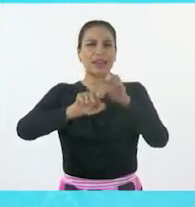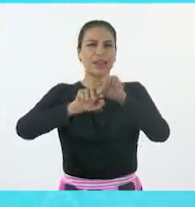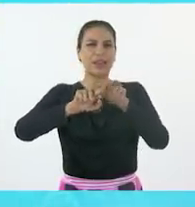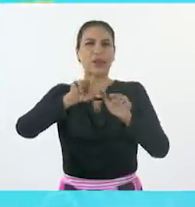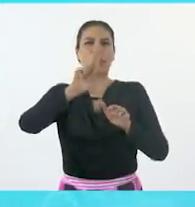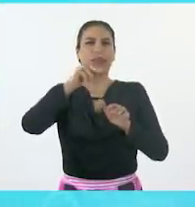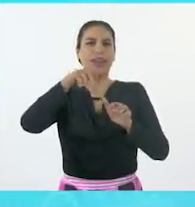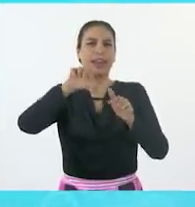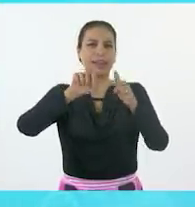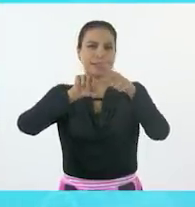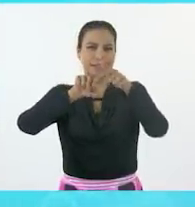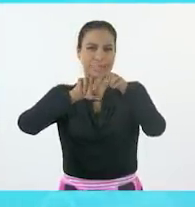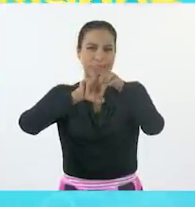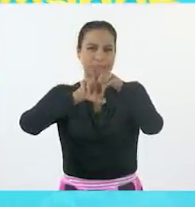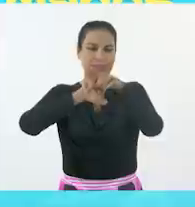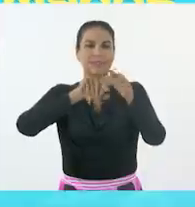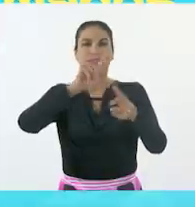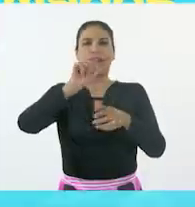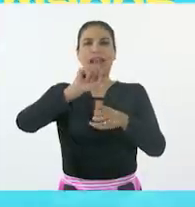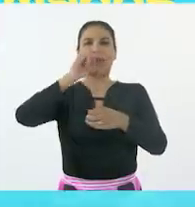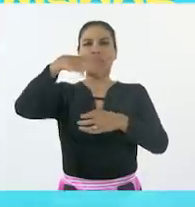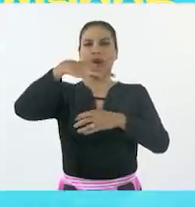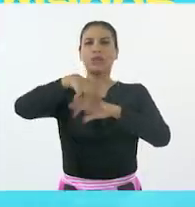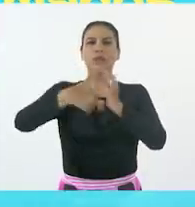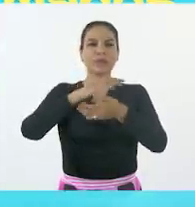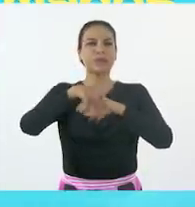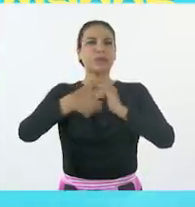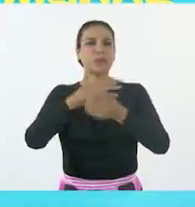uñas. Enjuaga tus manos con agua.